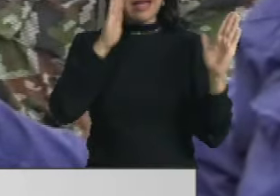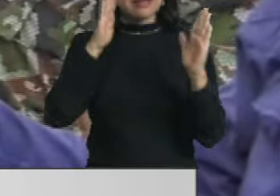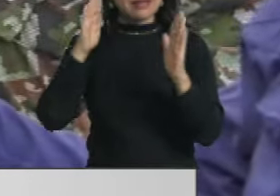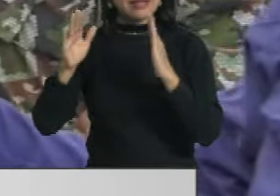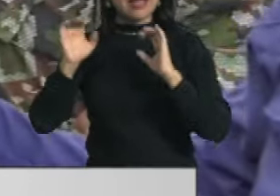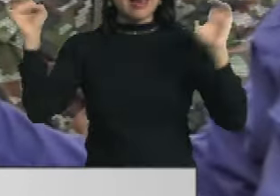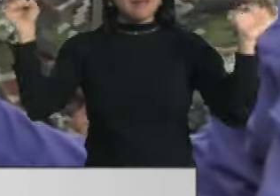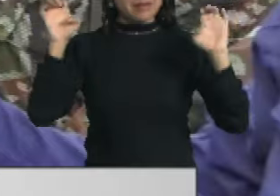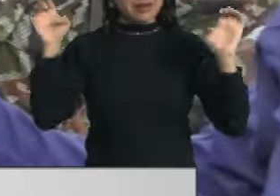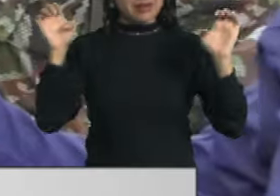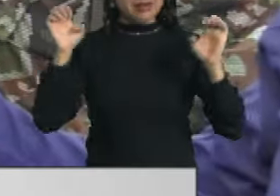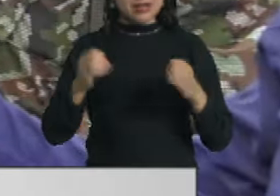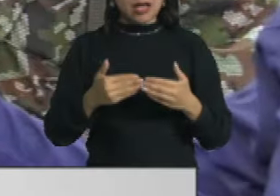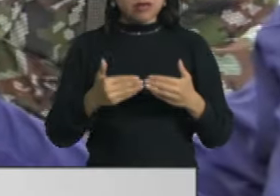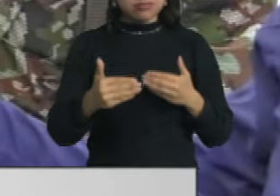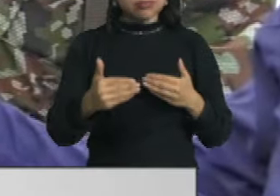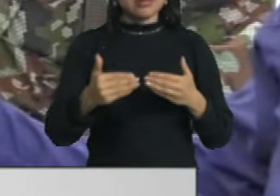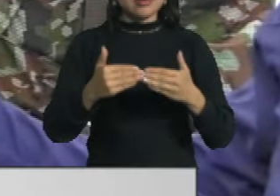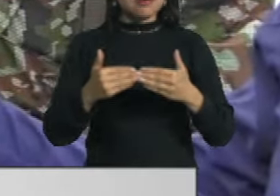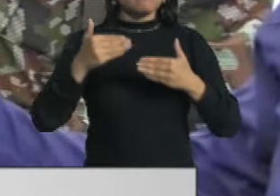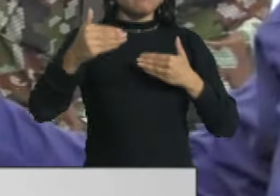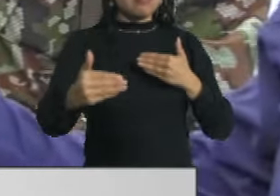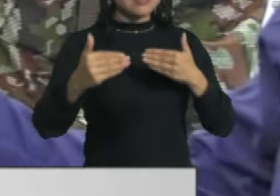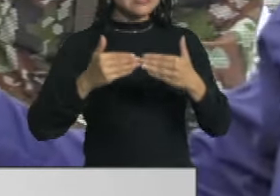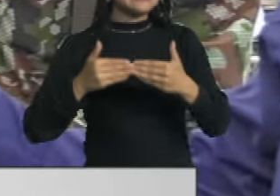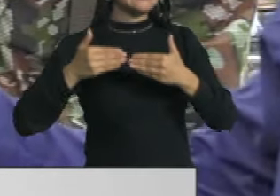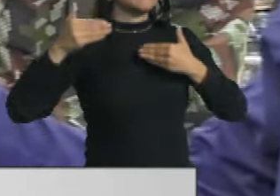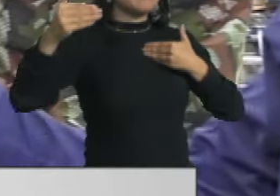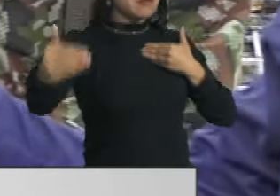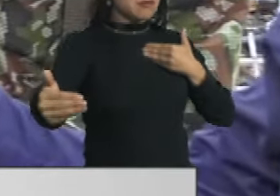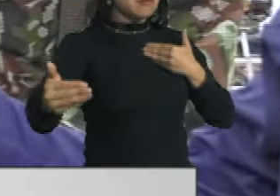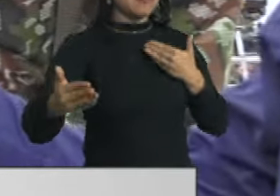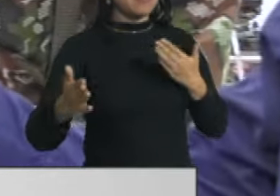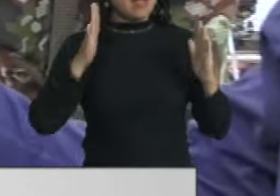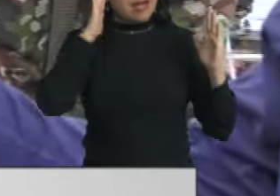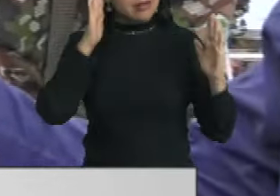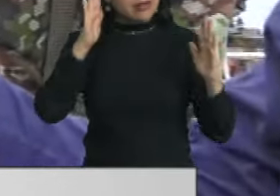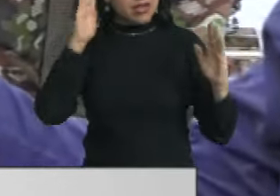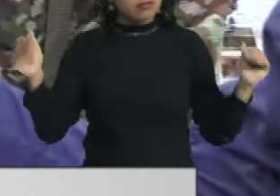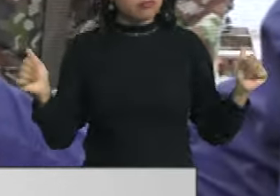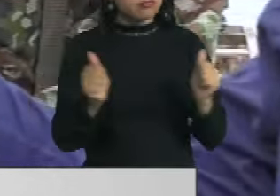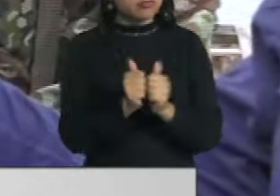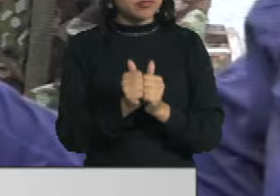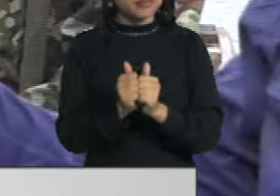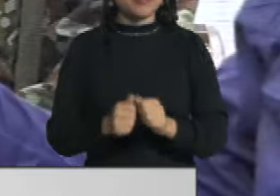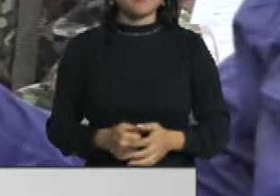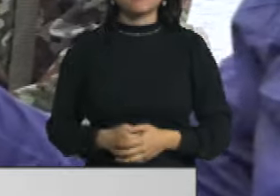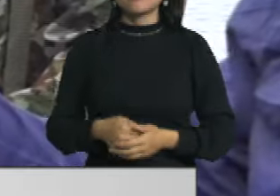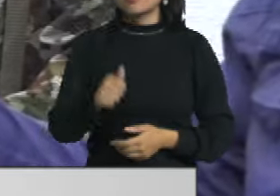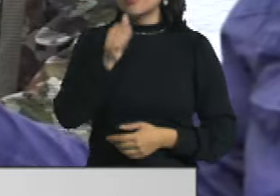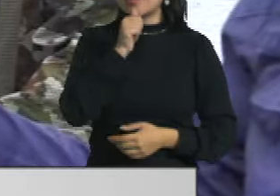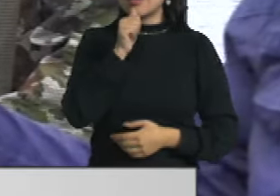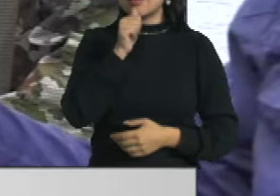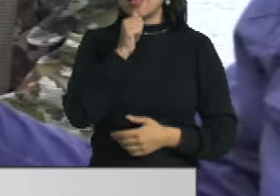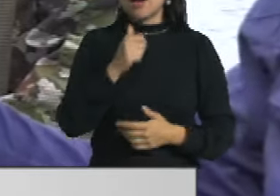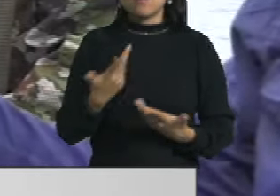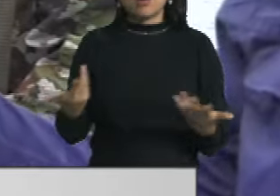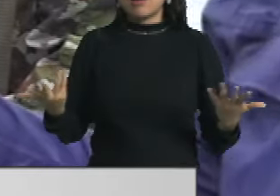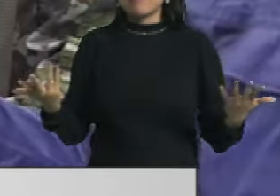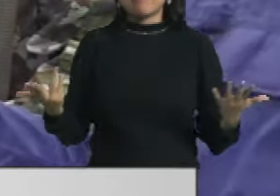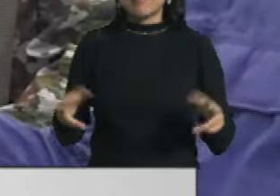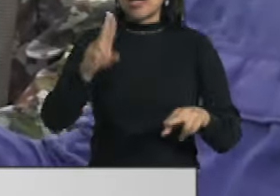corto plazo, en el mediano plazo y, por supuesto, medidas de largo plazo. Esto no va a cambiar. los ciclos del agua son cada vez más impredecibles,